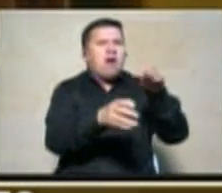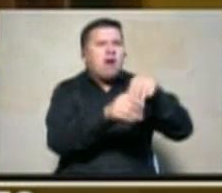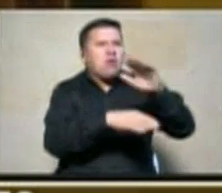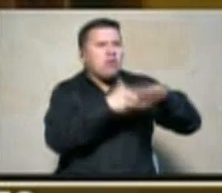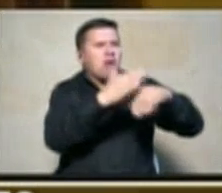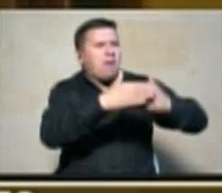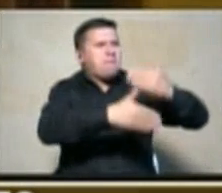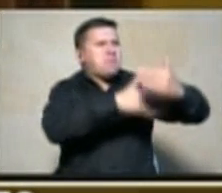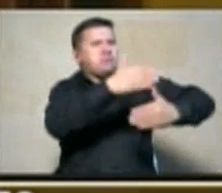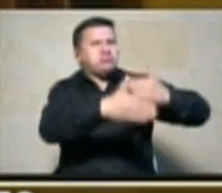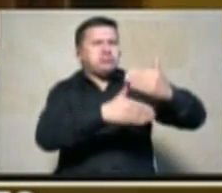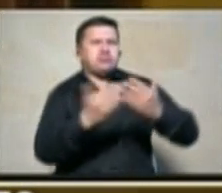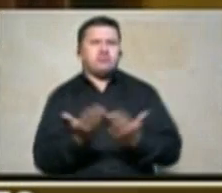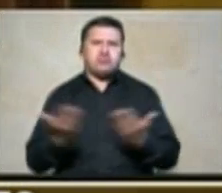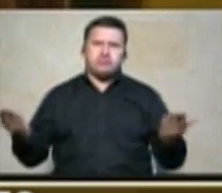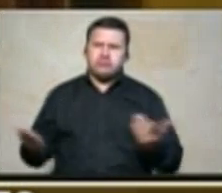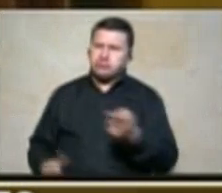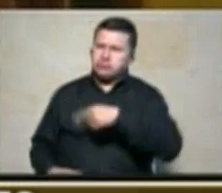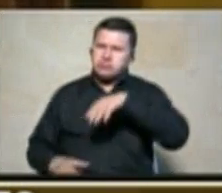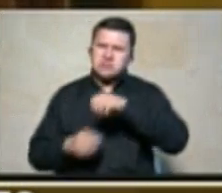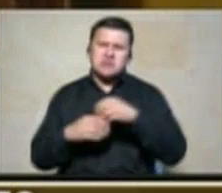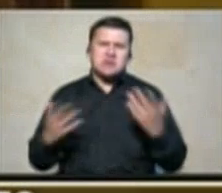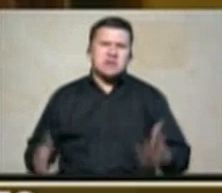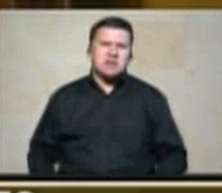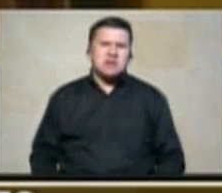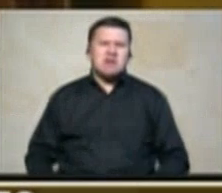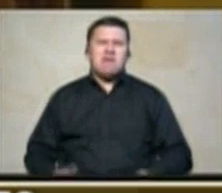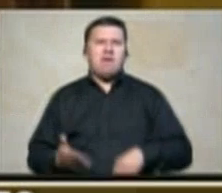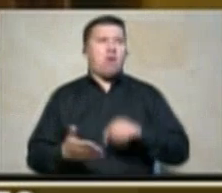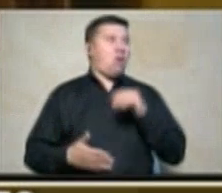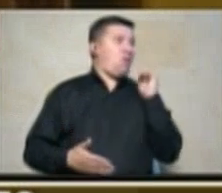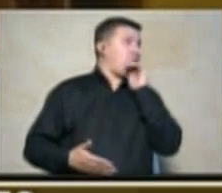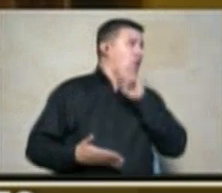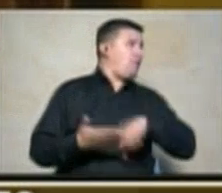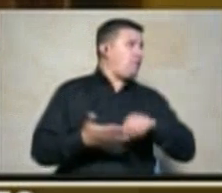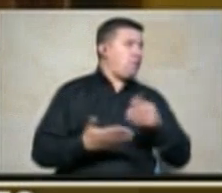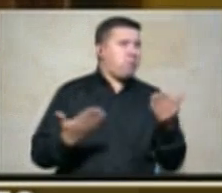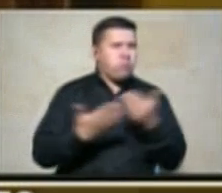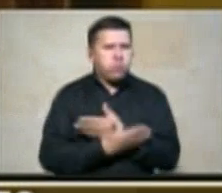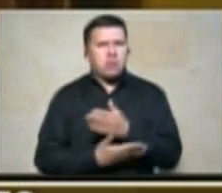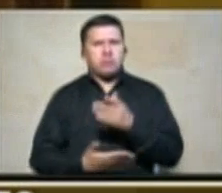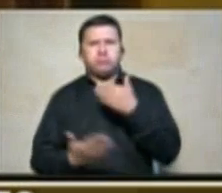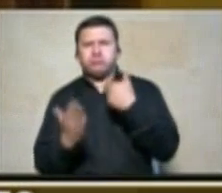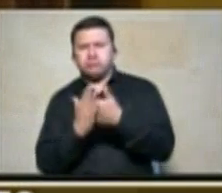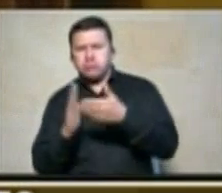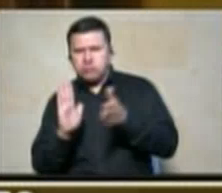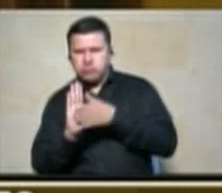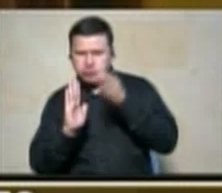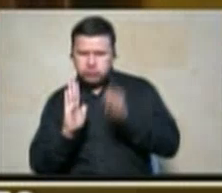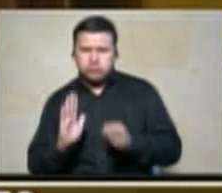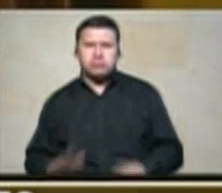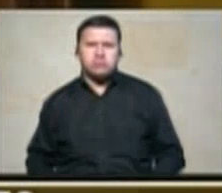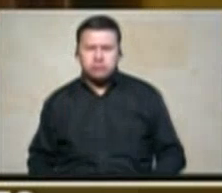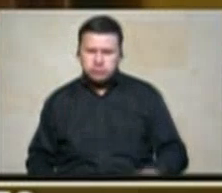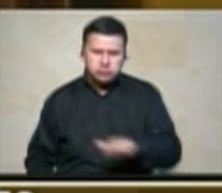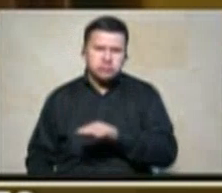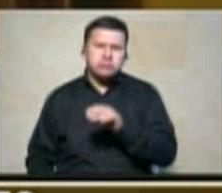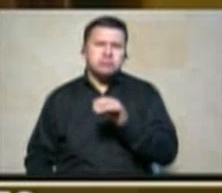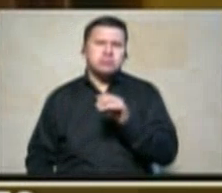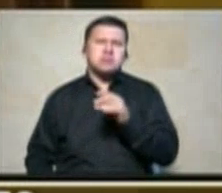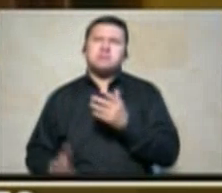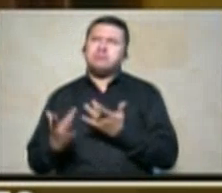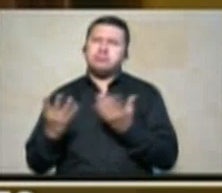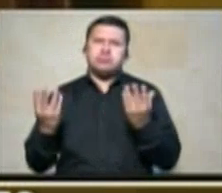de procesos, de documentos, y que lo único que están esperando estos habitantes de esos territorios es que